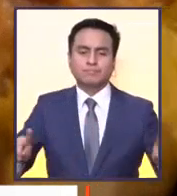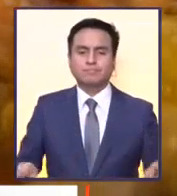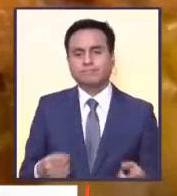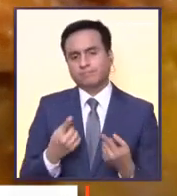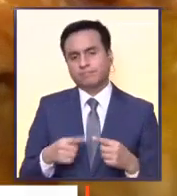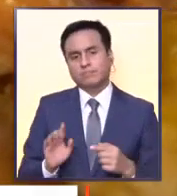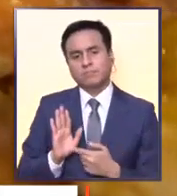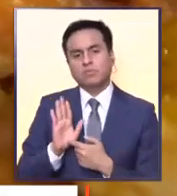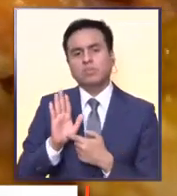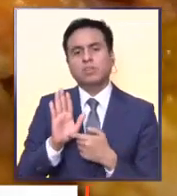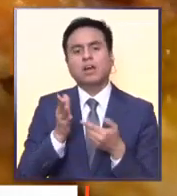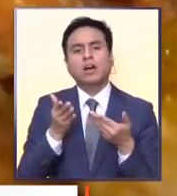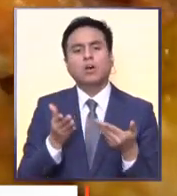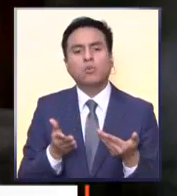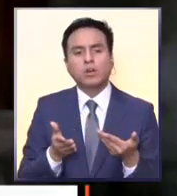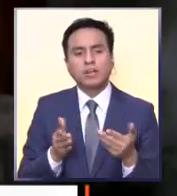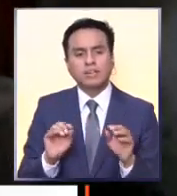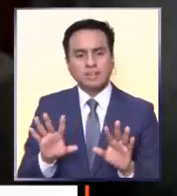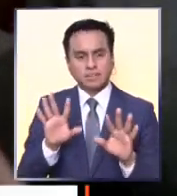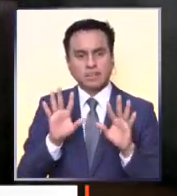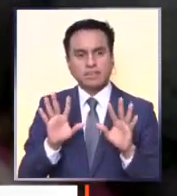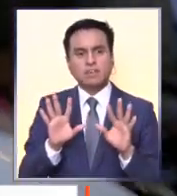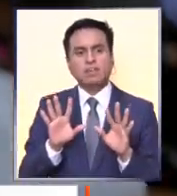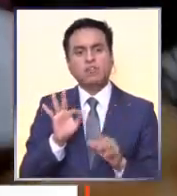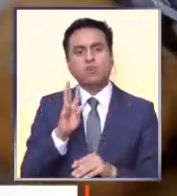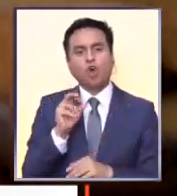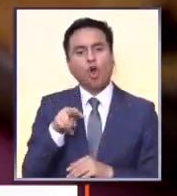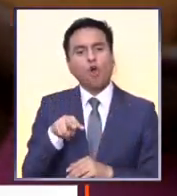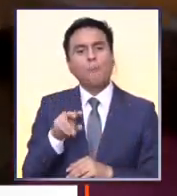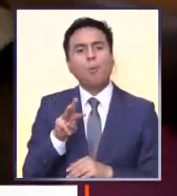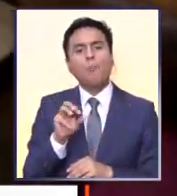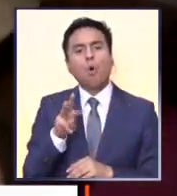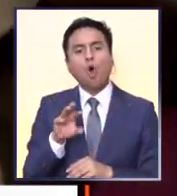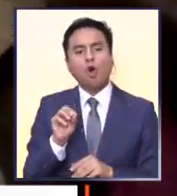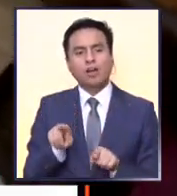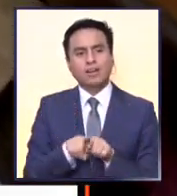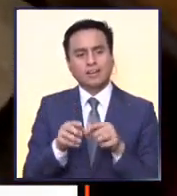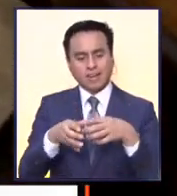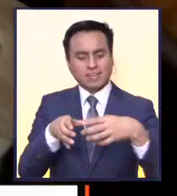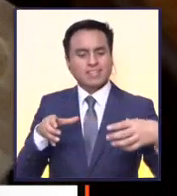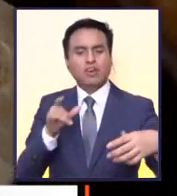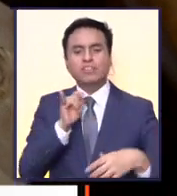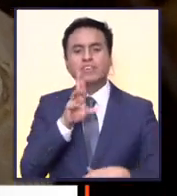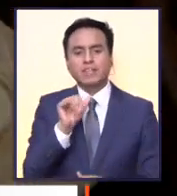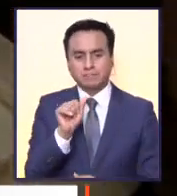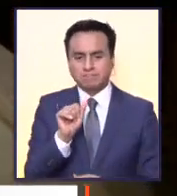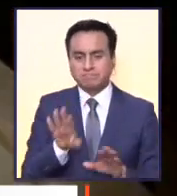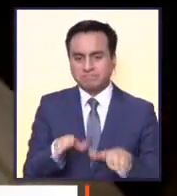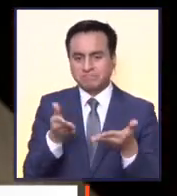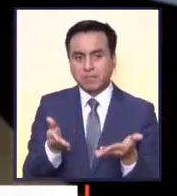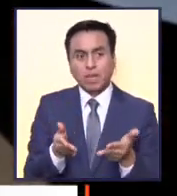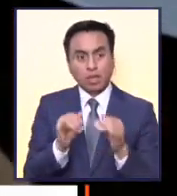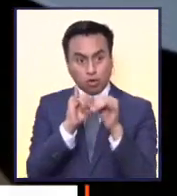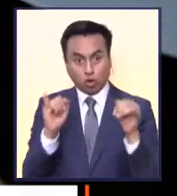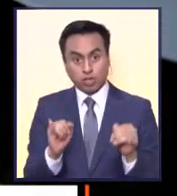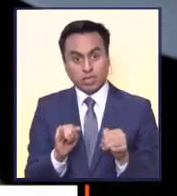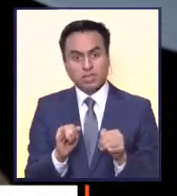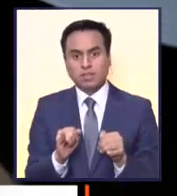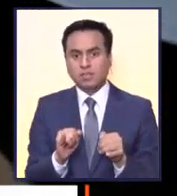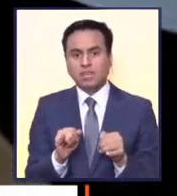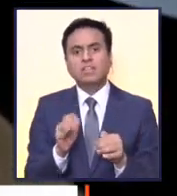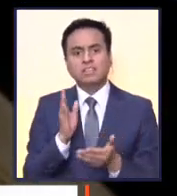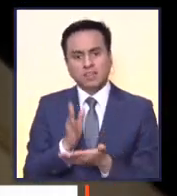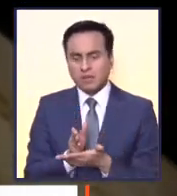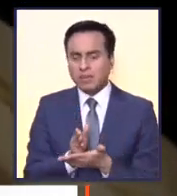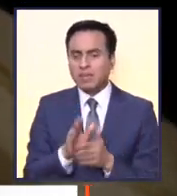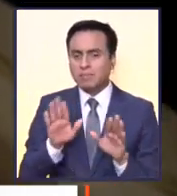Les quiero mostrar ahora a una de las estrellas de Fogón de Momo, el asado de tira. Un corte que no puede faltar en ninguna